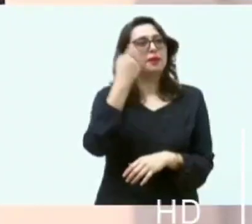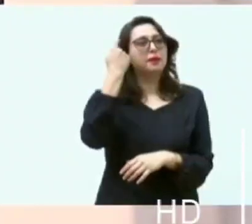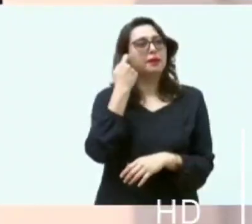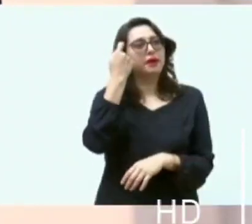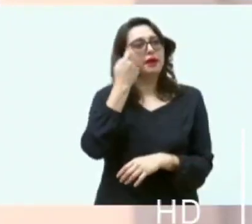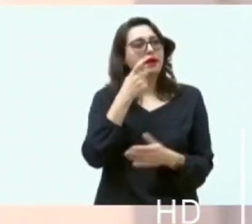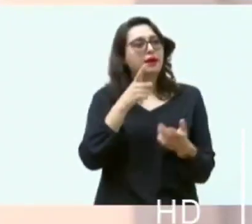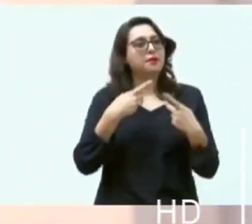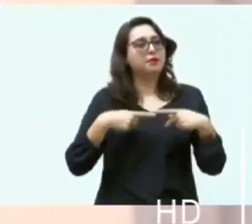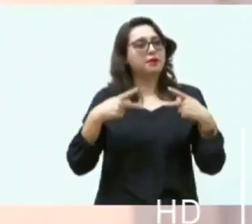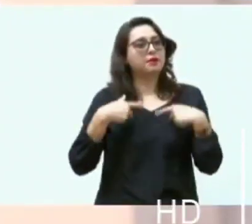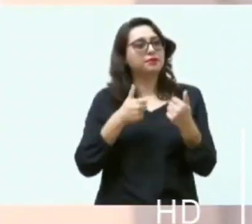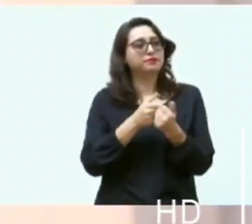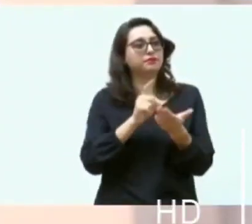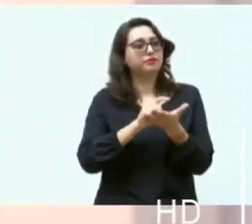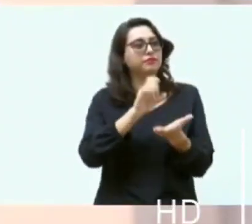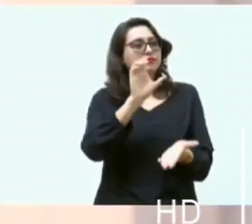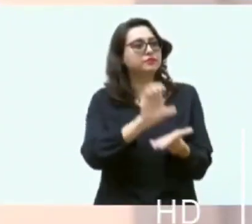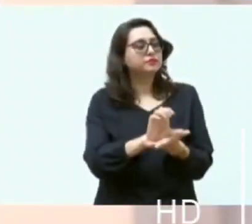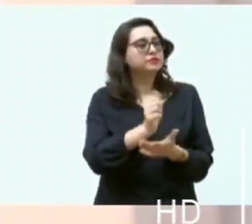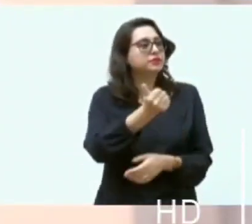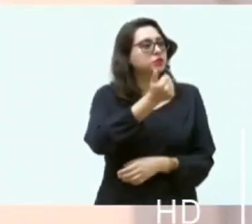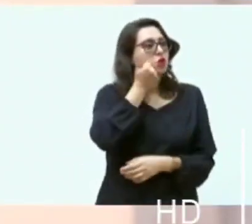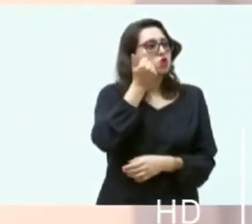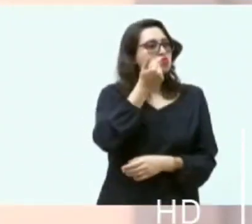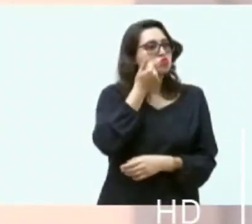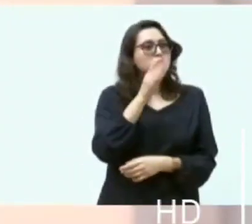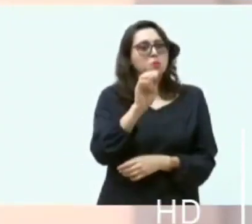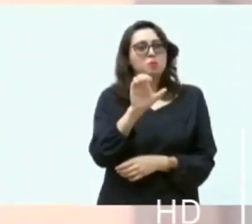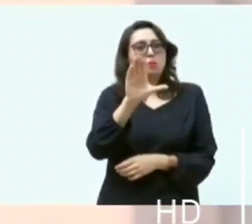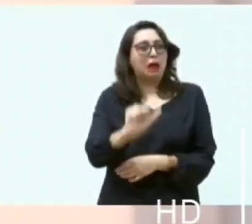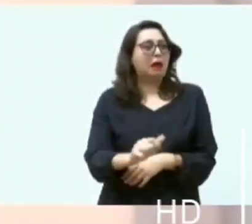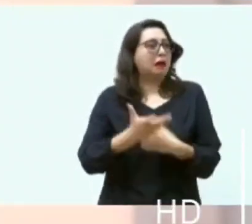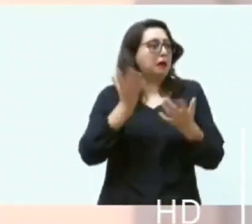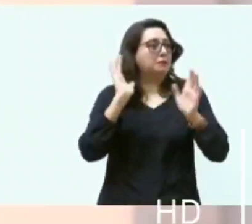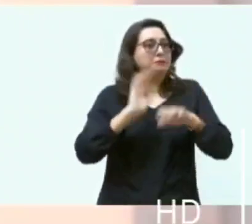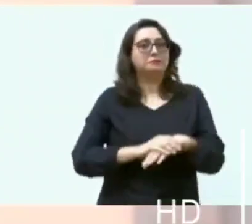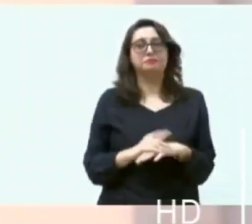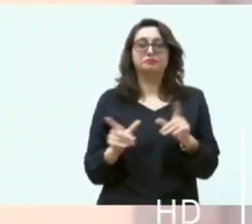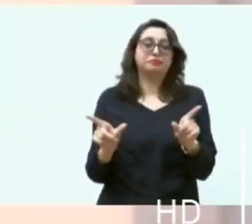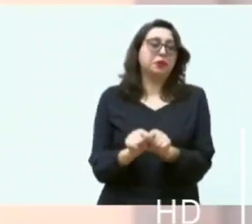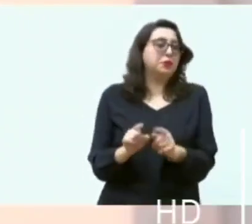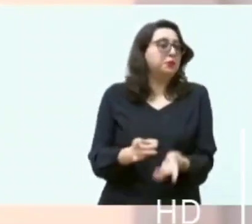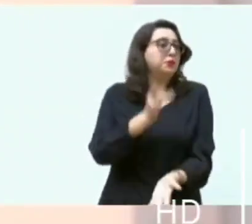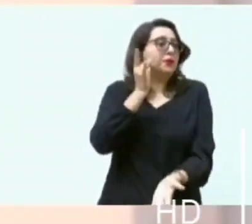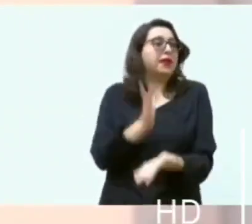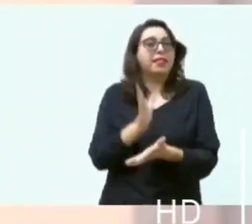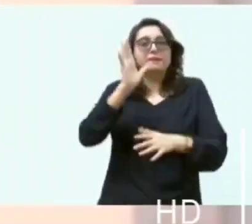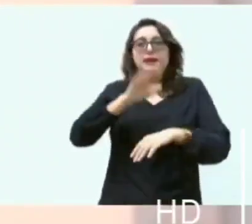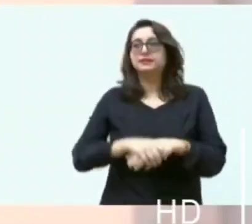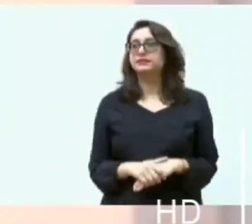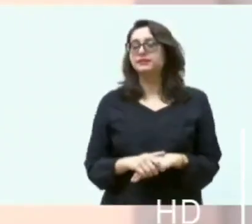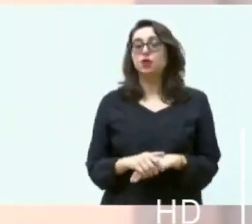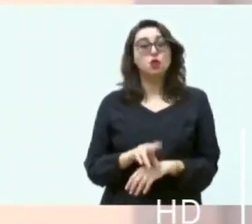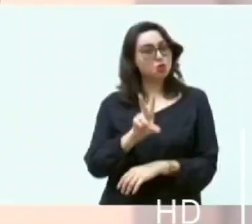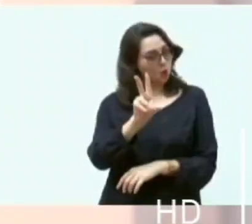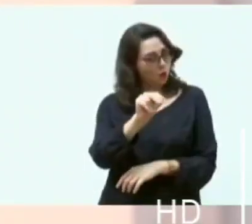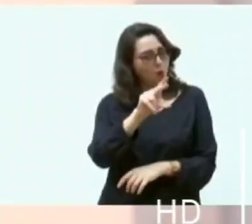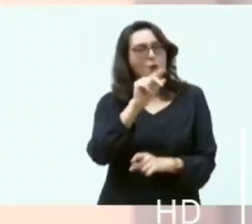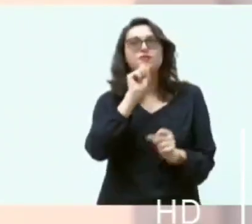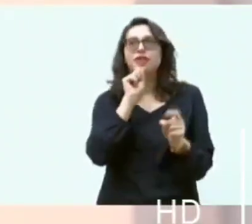con discapacidad y las becas para los estudiantes de familias pobres. No, también nos ocupamos de los